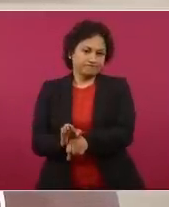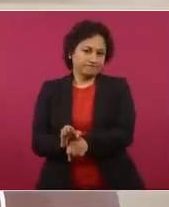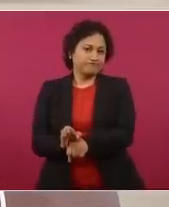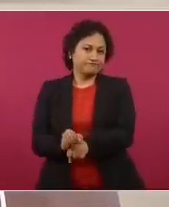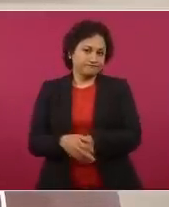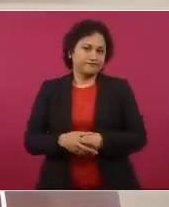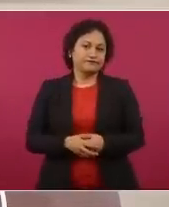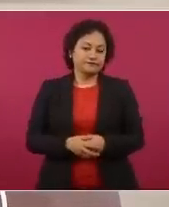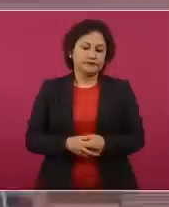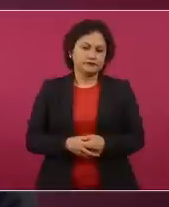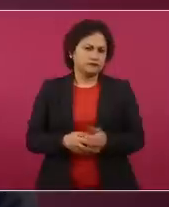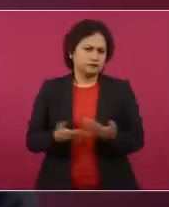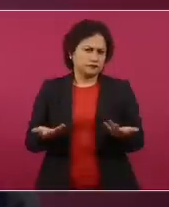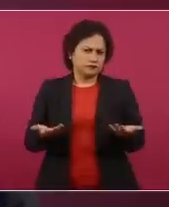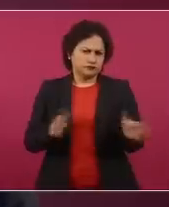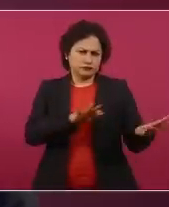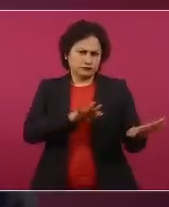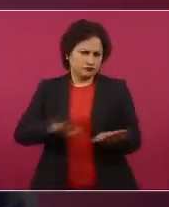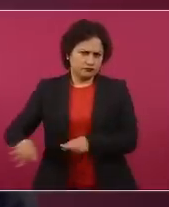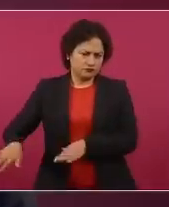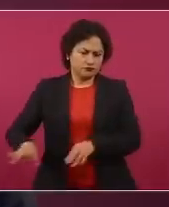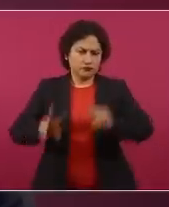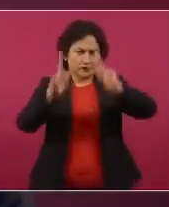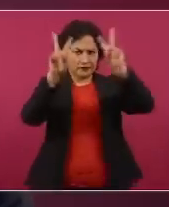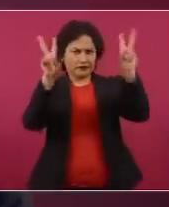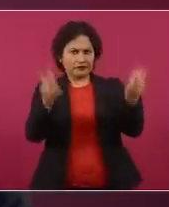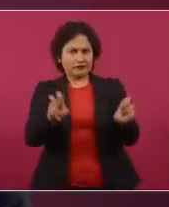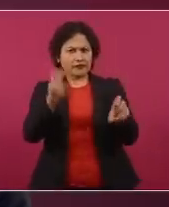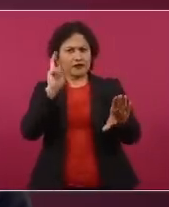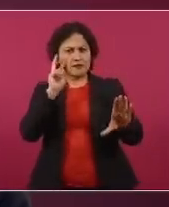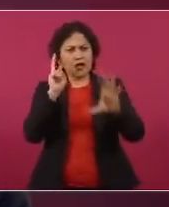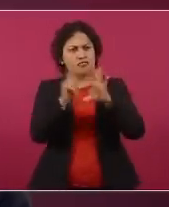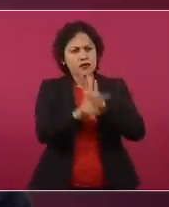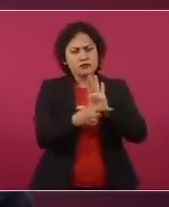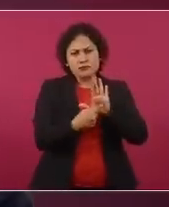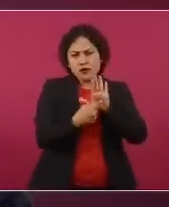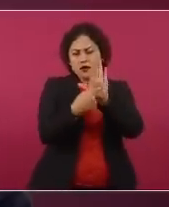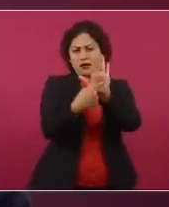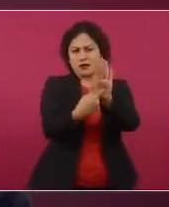La transparencia se da porque ahora la gente